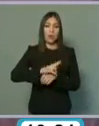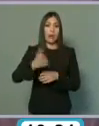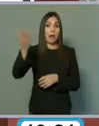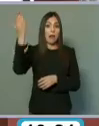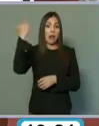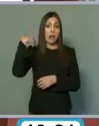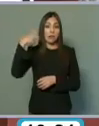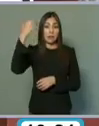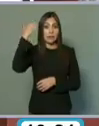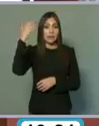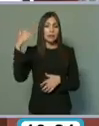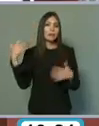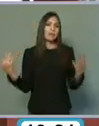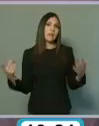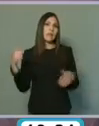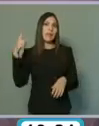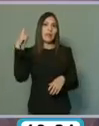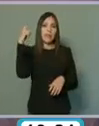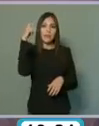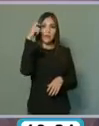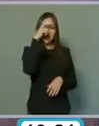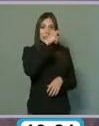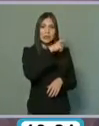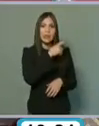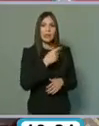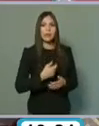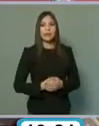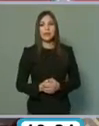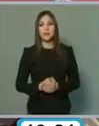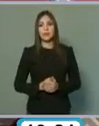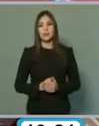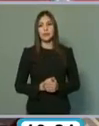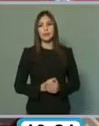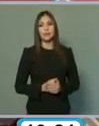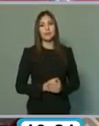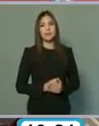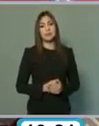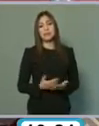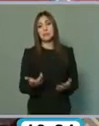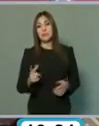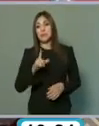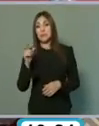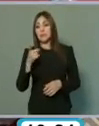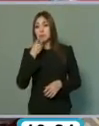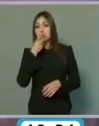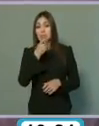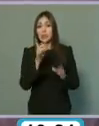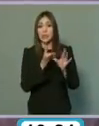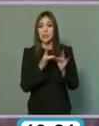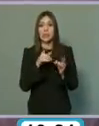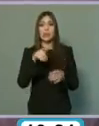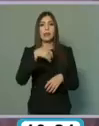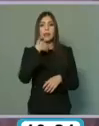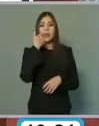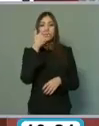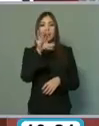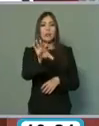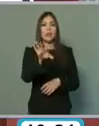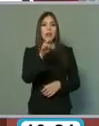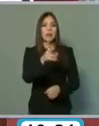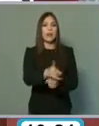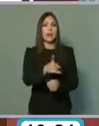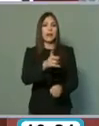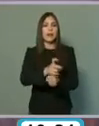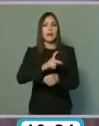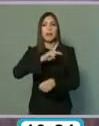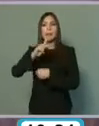complicado Sí. a nivel global, ¿verdad? Y según me dijeron a mí, fue por invitación. Se invitaba a los